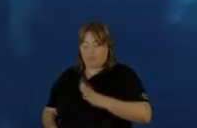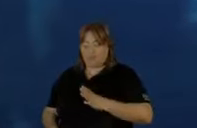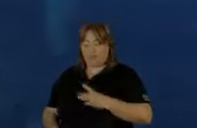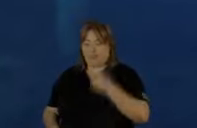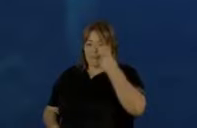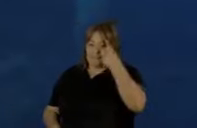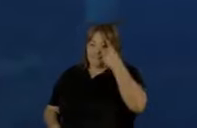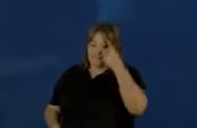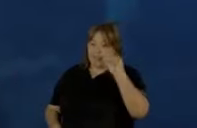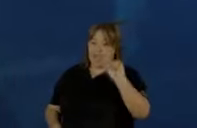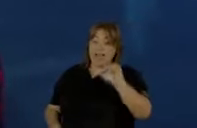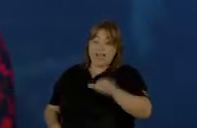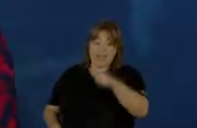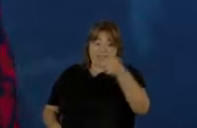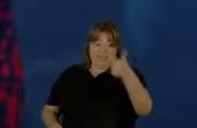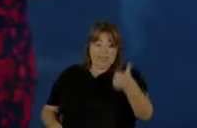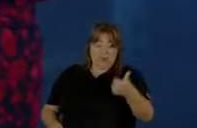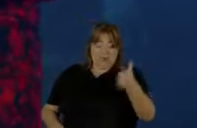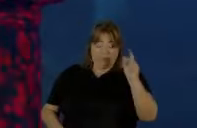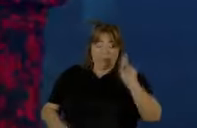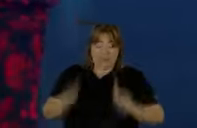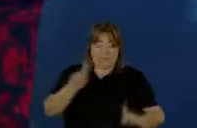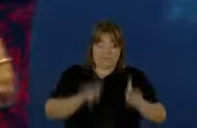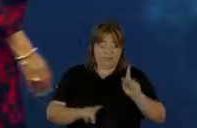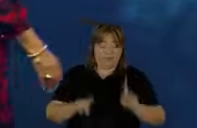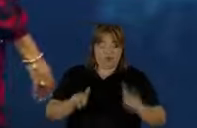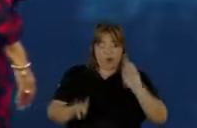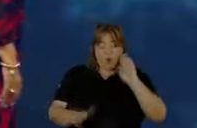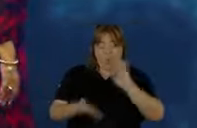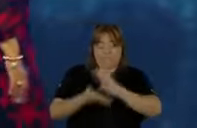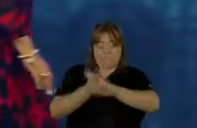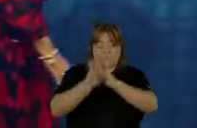otros también fueran hijos.